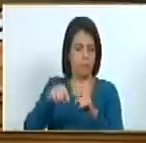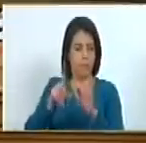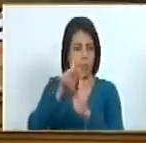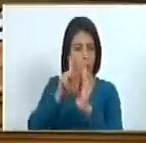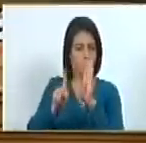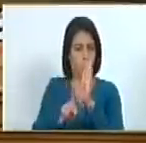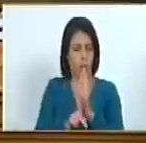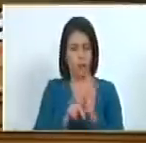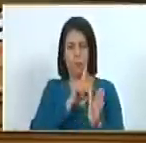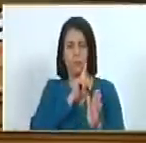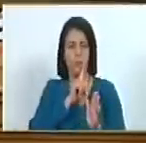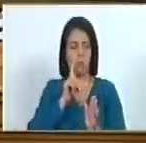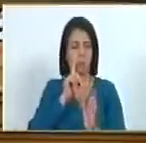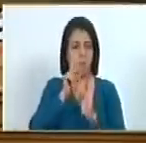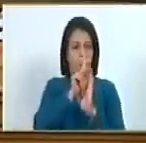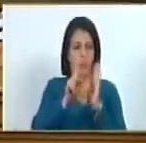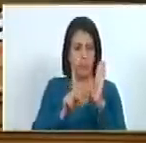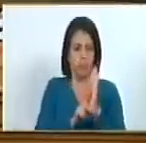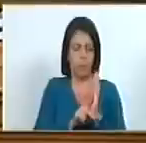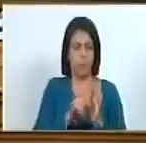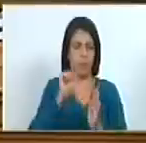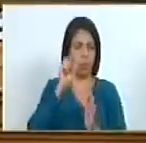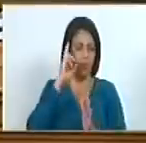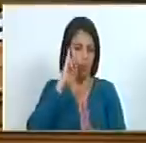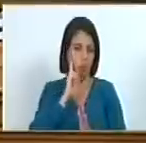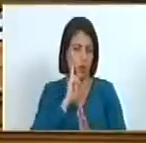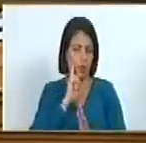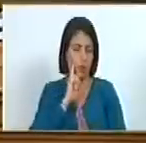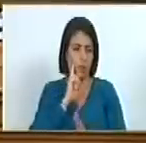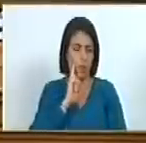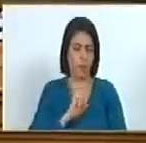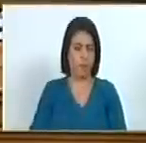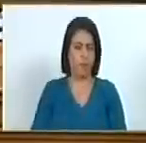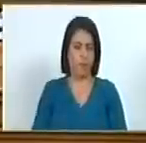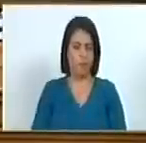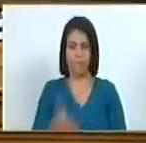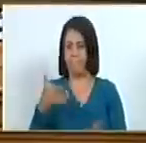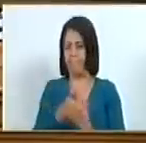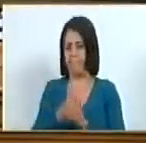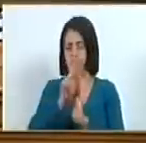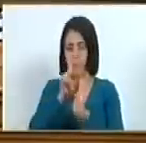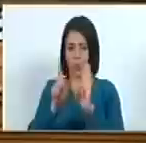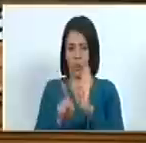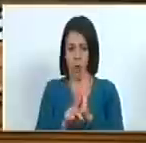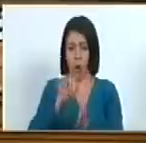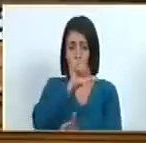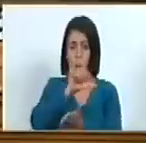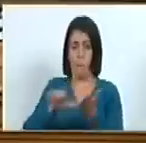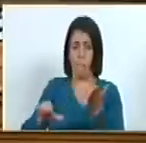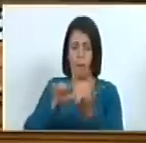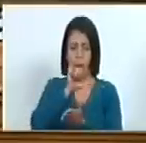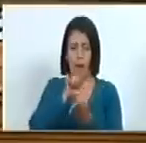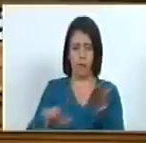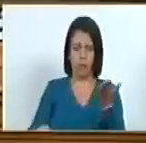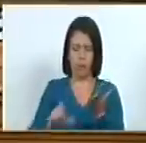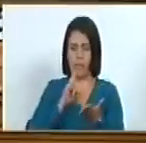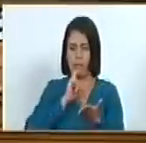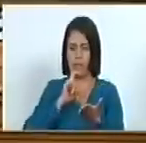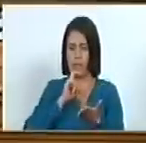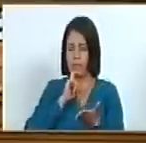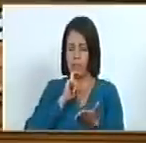programa denominado Programa Simón Bolívar, que era el programa para las intervenciones